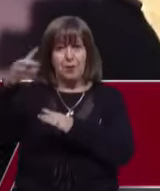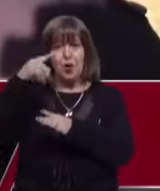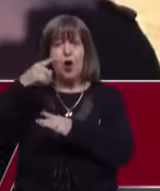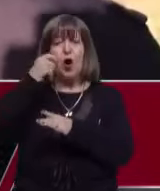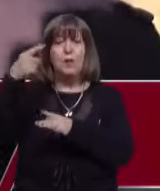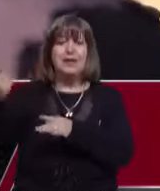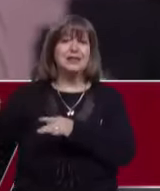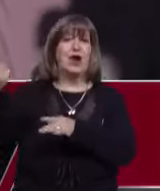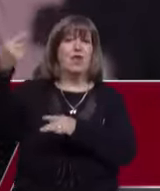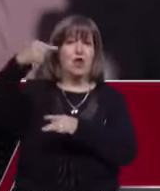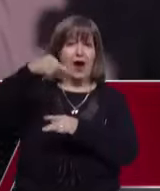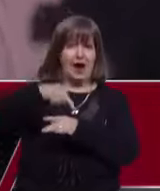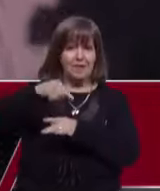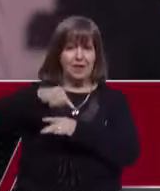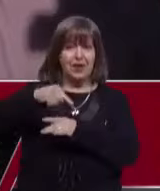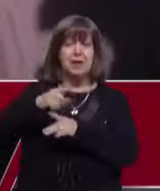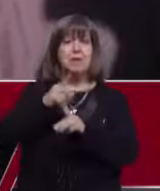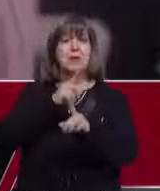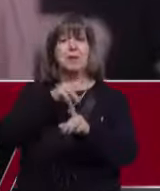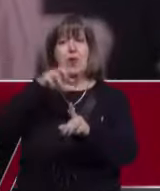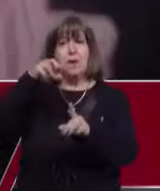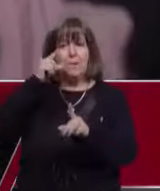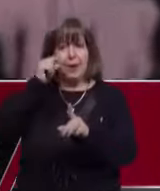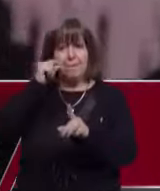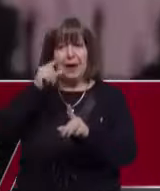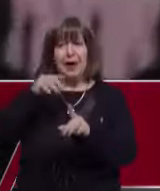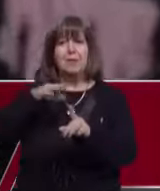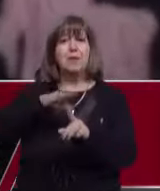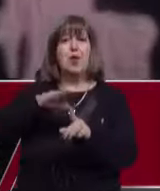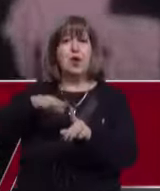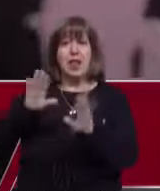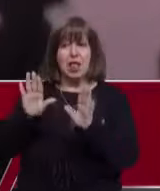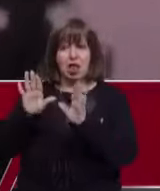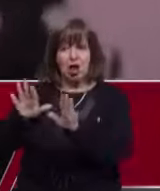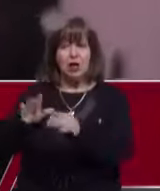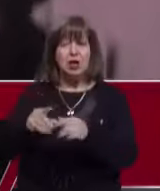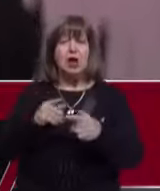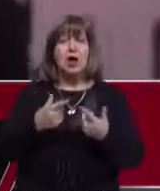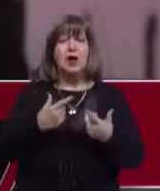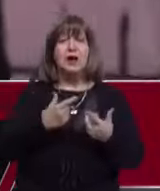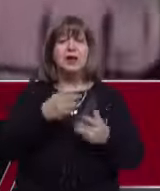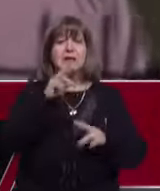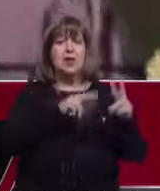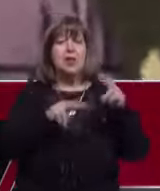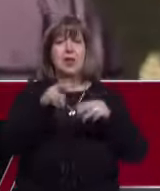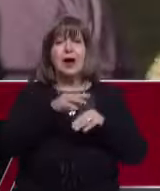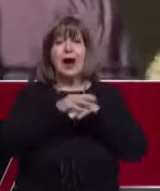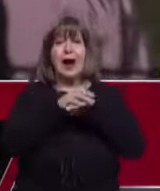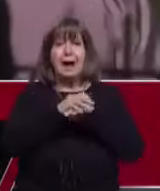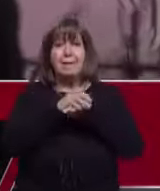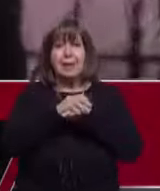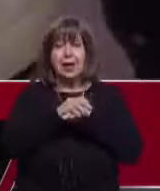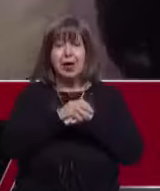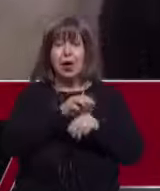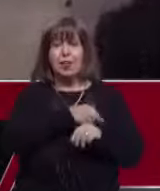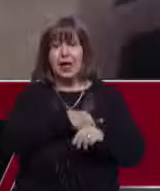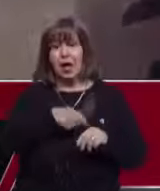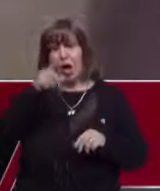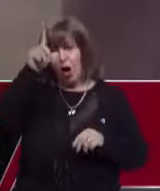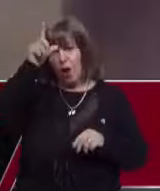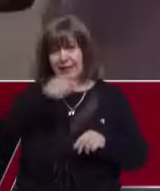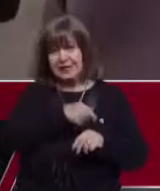estando loan todavía con el papá ahora lo que se busca es un amigo del comisario que vive enfrente de la casa del